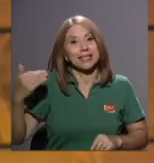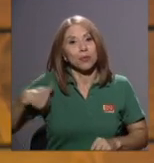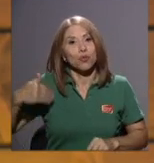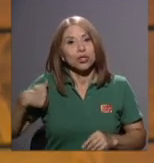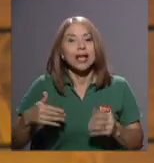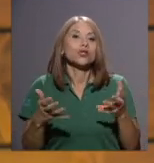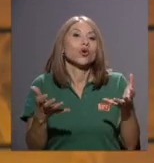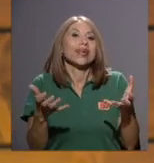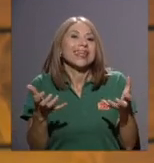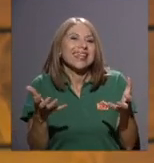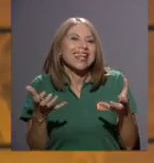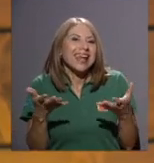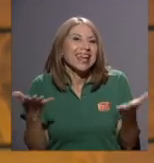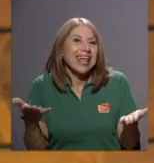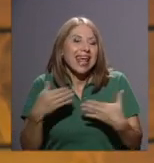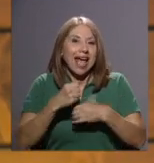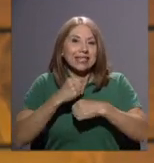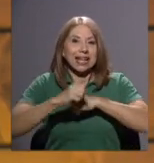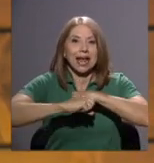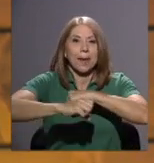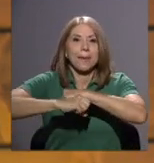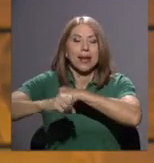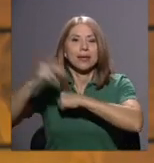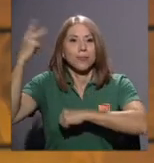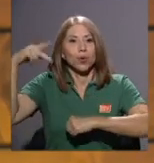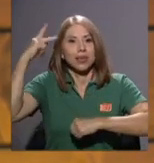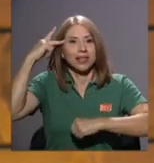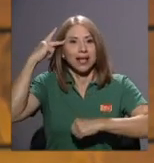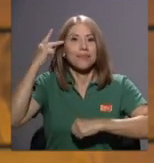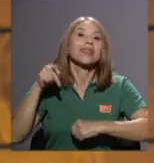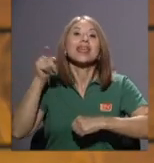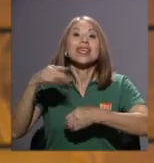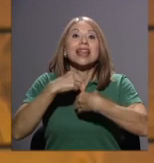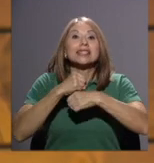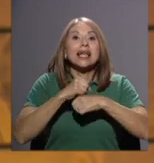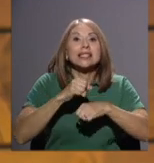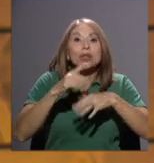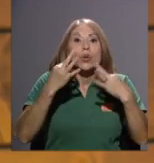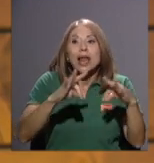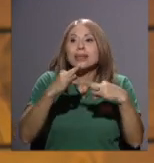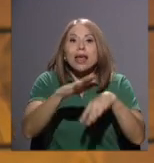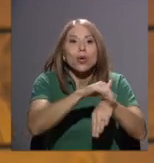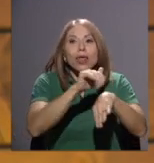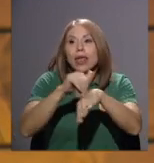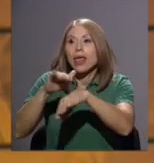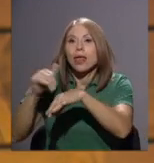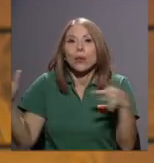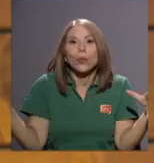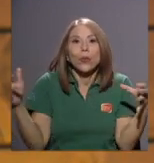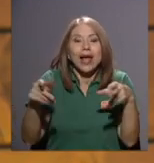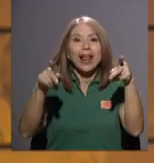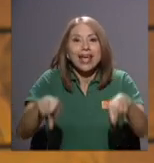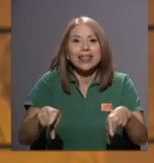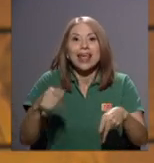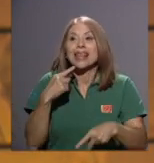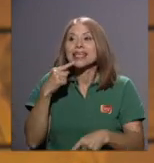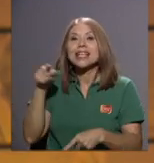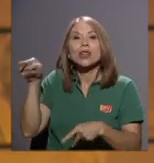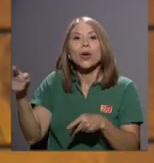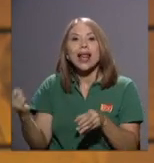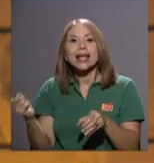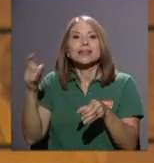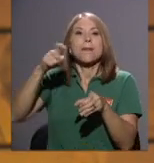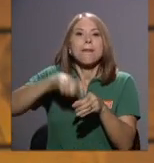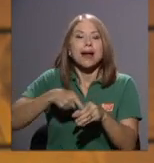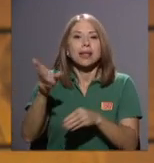es aparentemente hacer campaña política y está haciendo proselitismo en redes diciendo que es parte de la Juventud